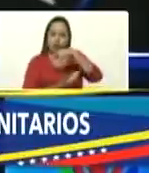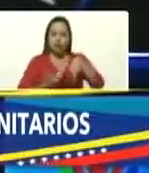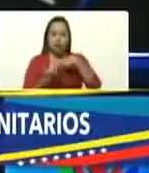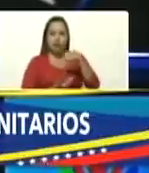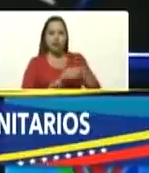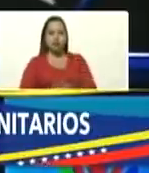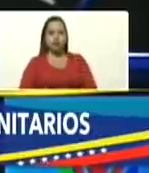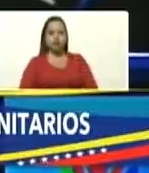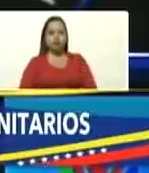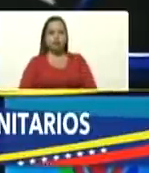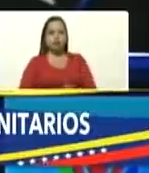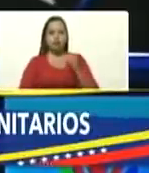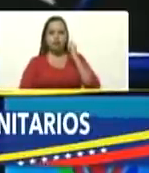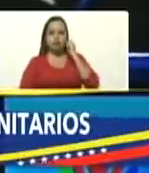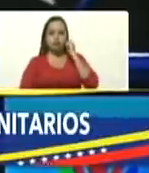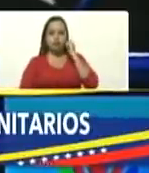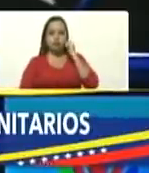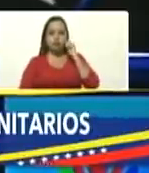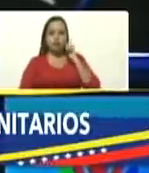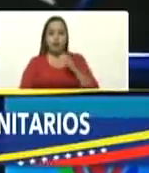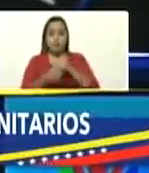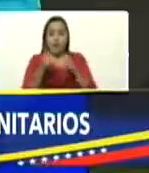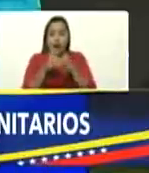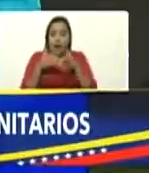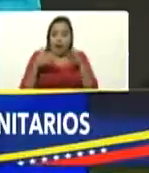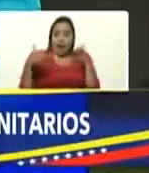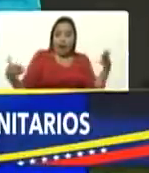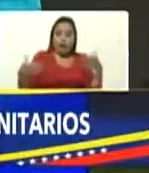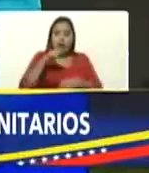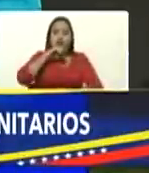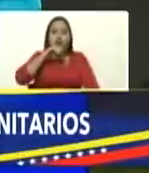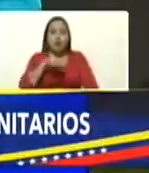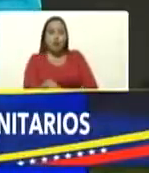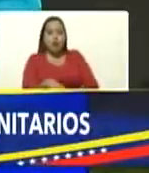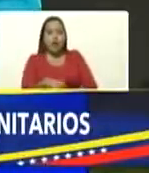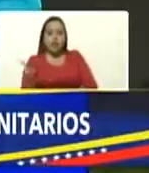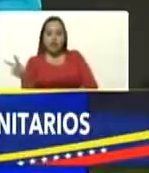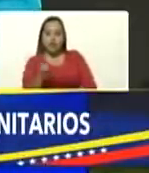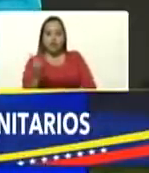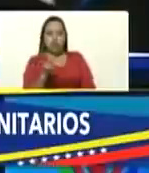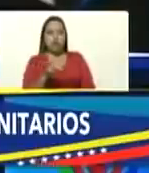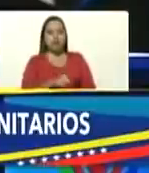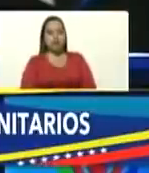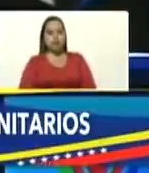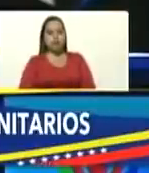revolucionario más extenso en la historia de Venezuela.